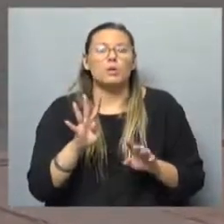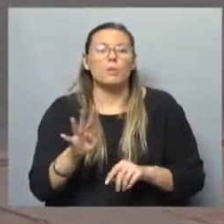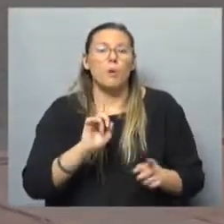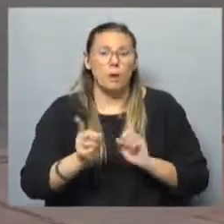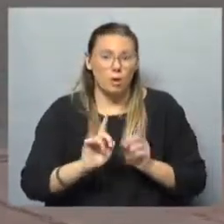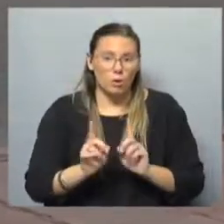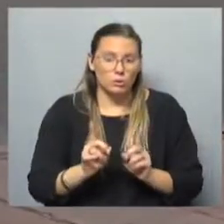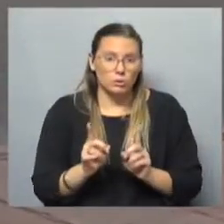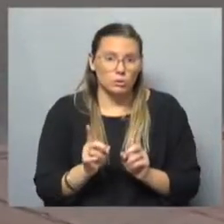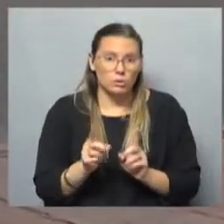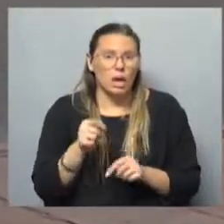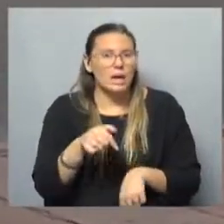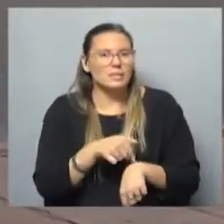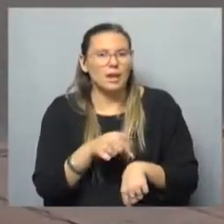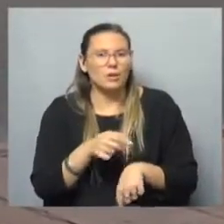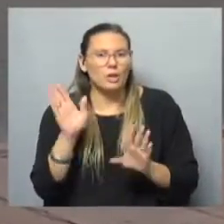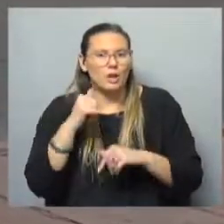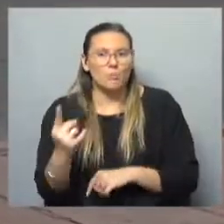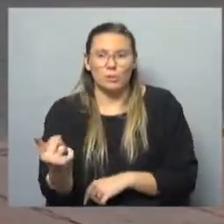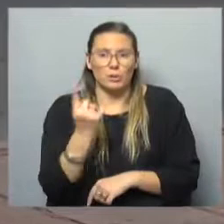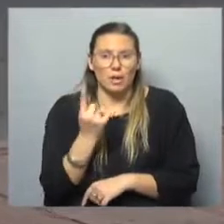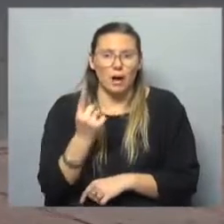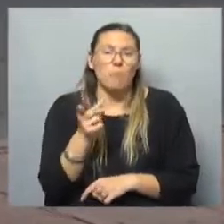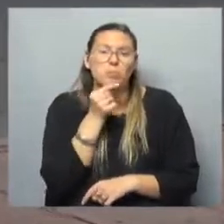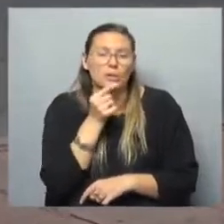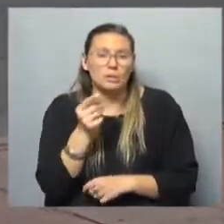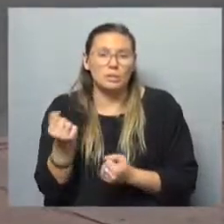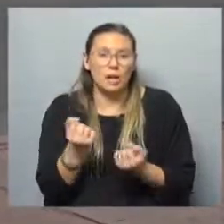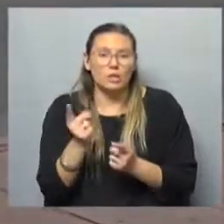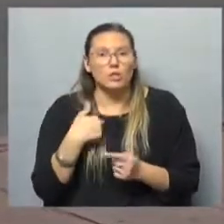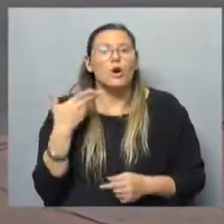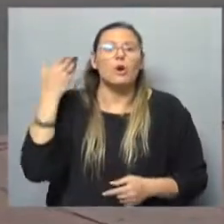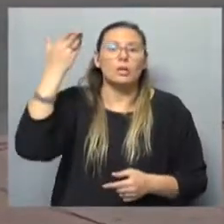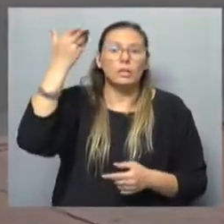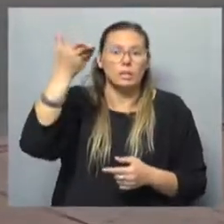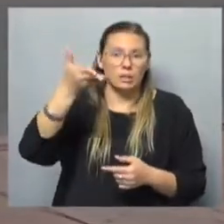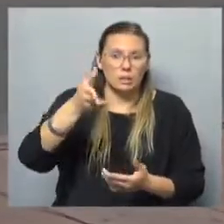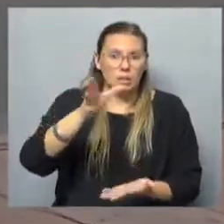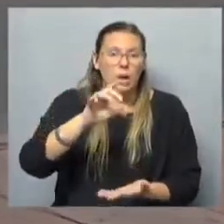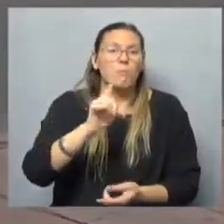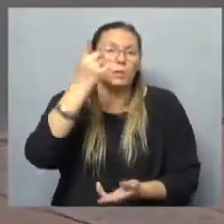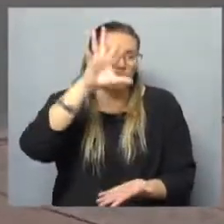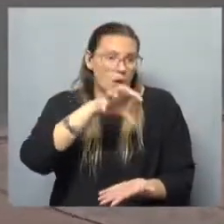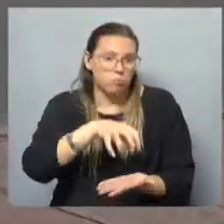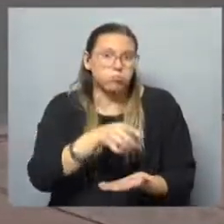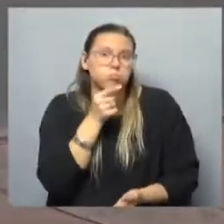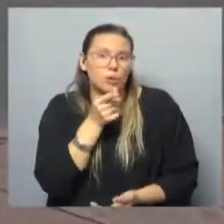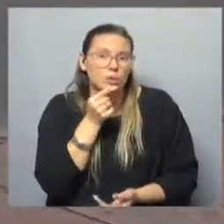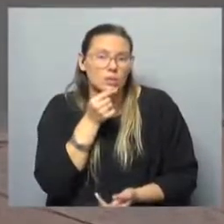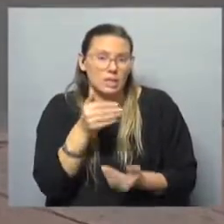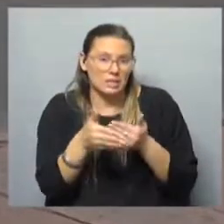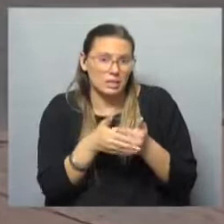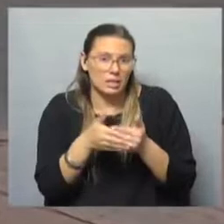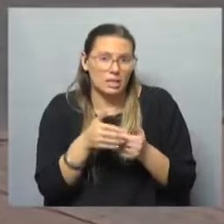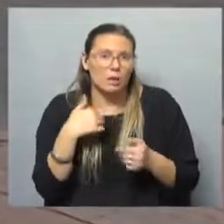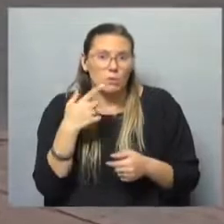que a esa hora no iba a acercarse ningún móvil, que tenía que yo trasladarme a la primer seccional cercana que tuviera. Lo